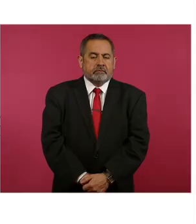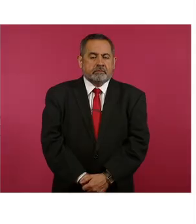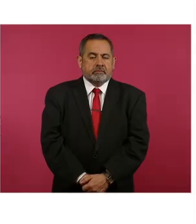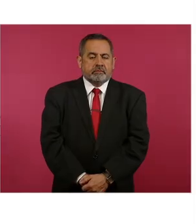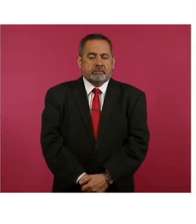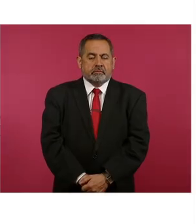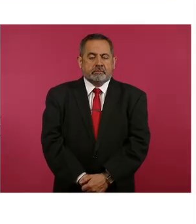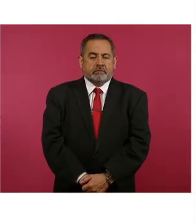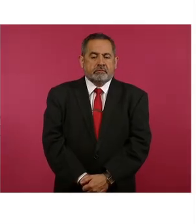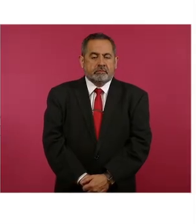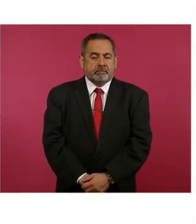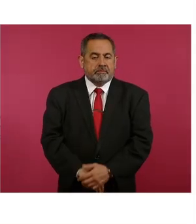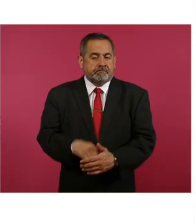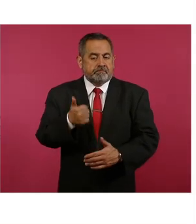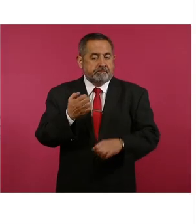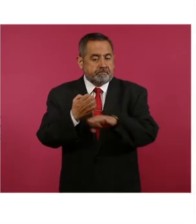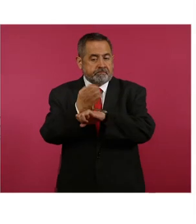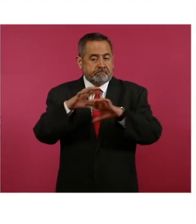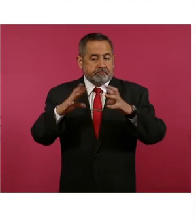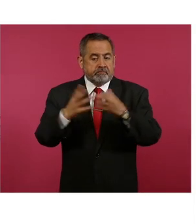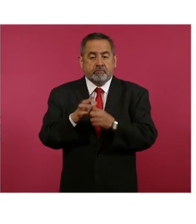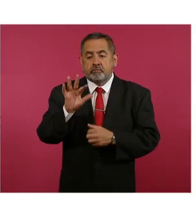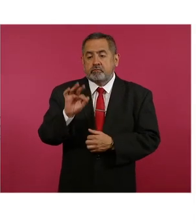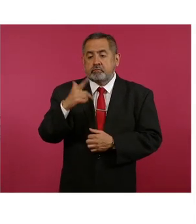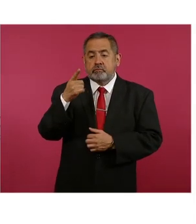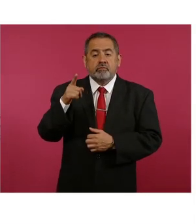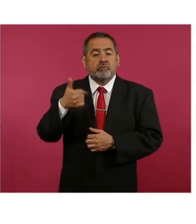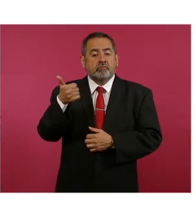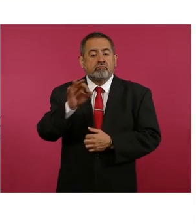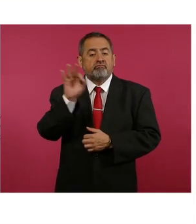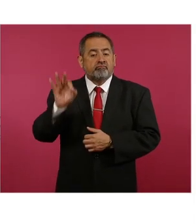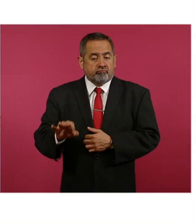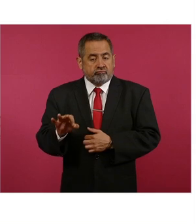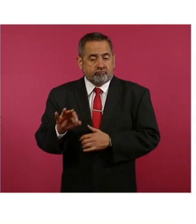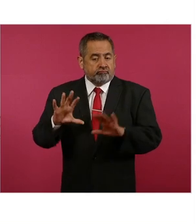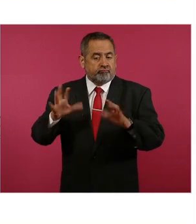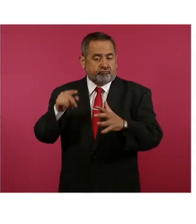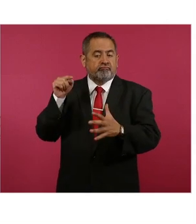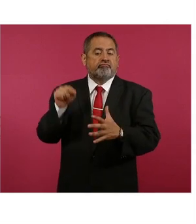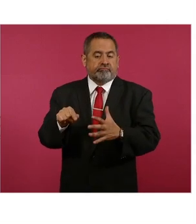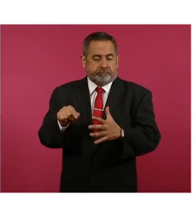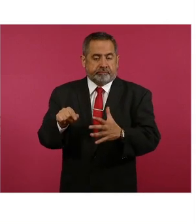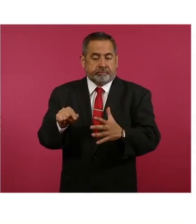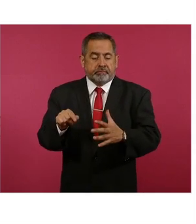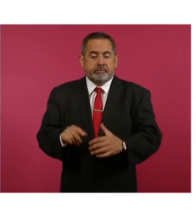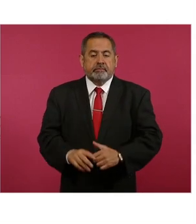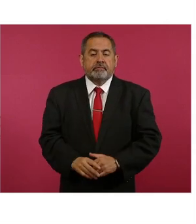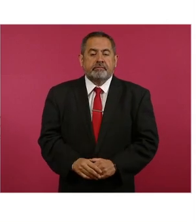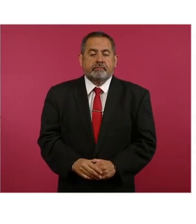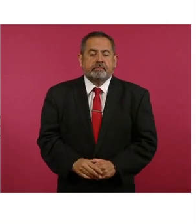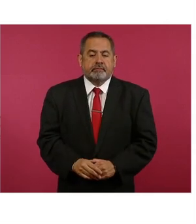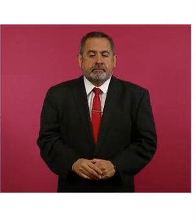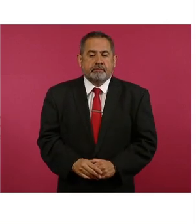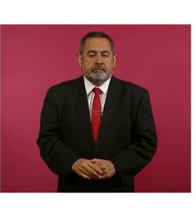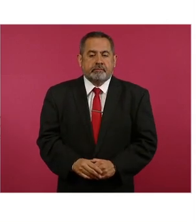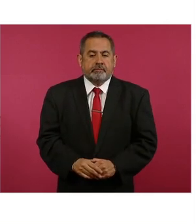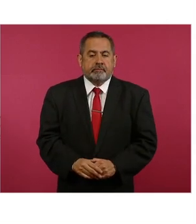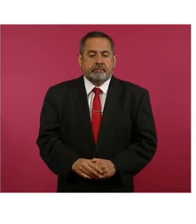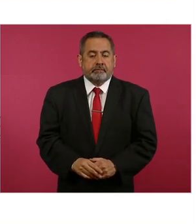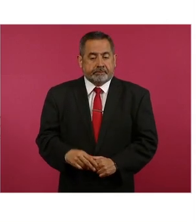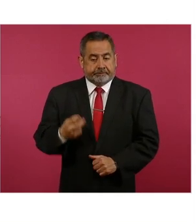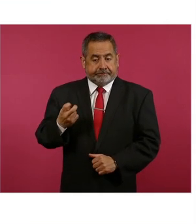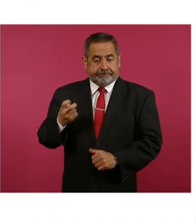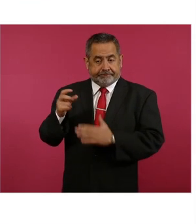el 47.6 por ciento y adelante. En este